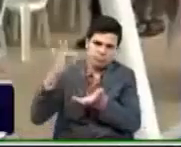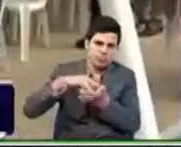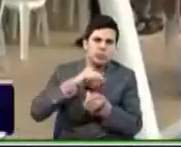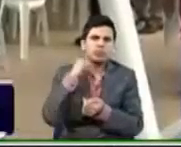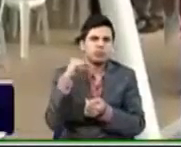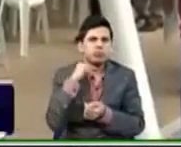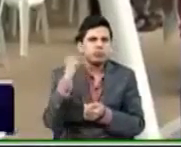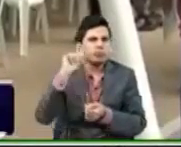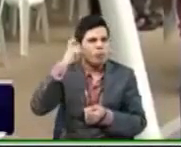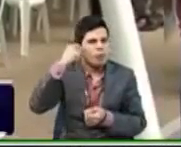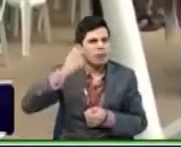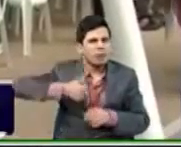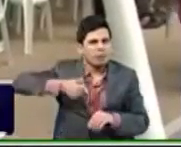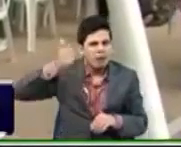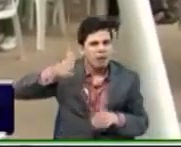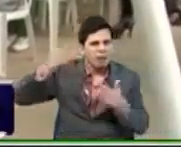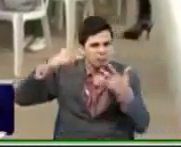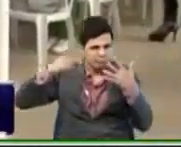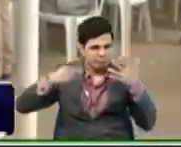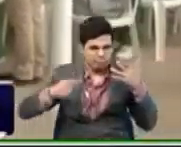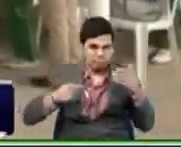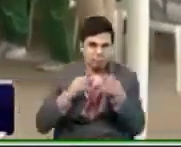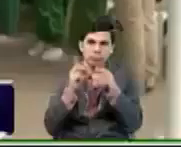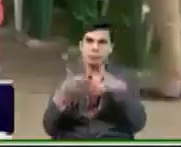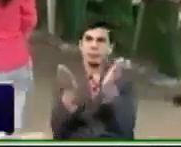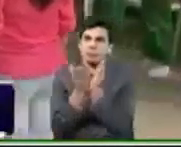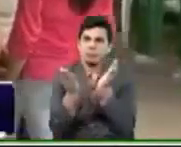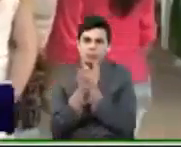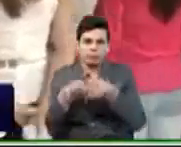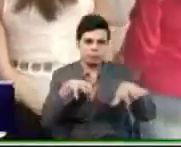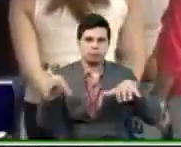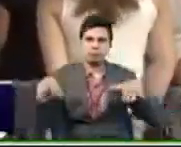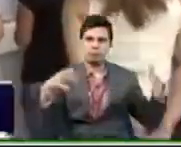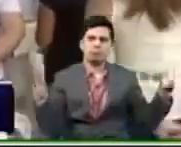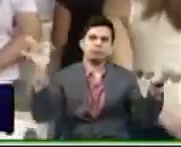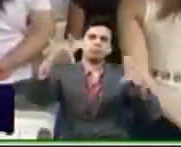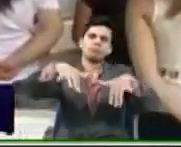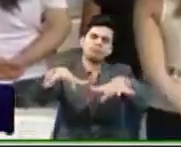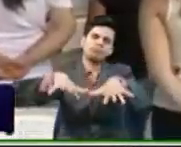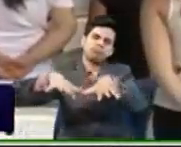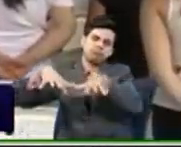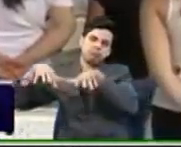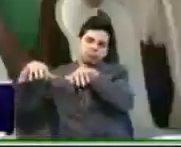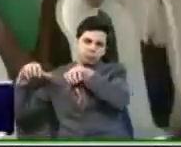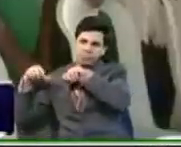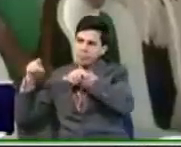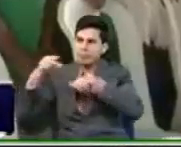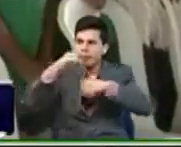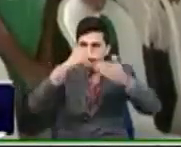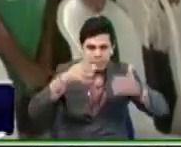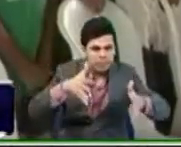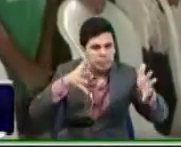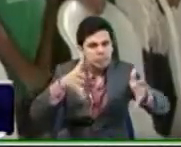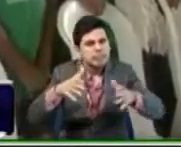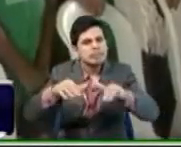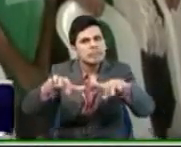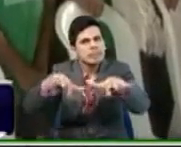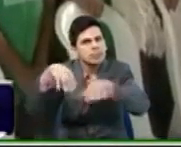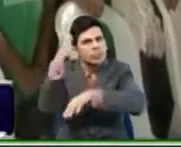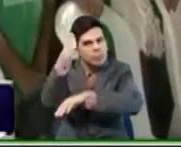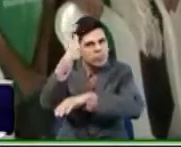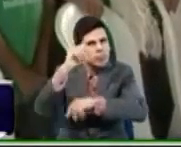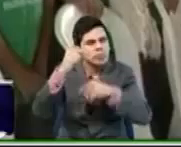eclesiásticas y la presencia de estudiantes de diferentes instituciones educativas, se realiza en Ocaña la segunda cumbre ambiental infantil con el objetivo de